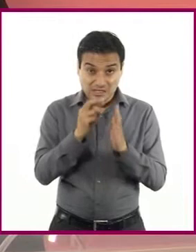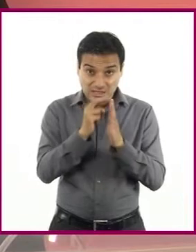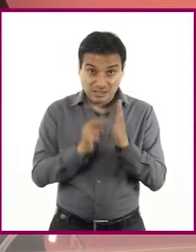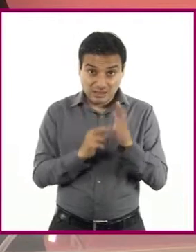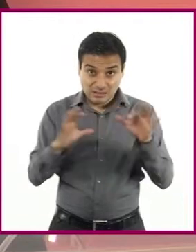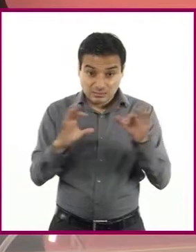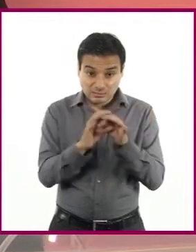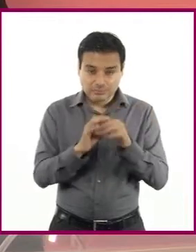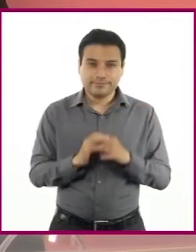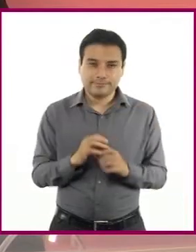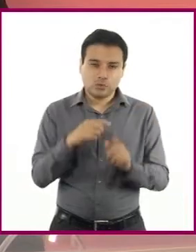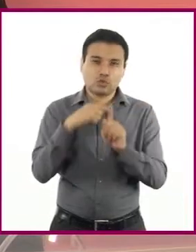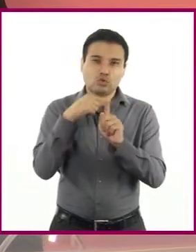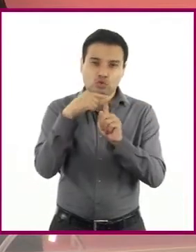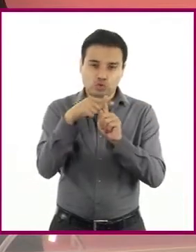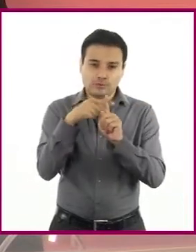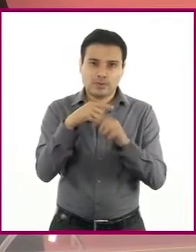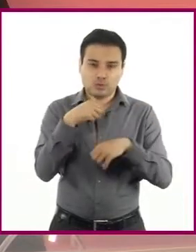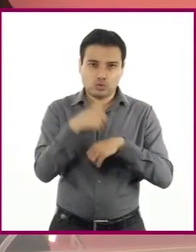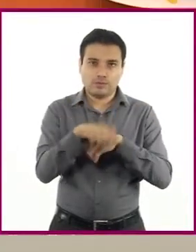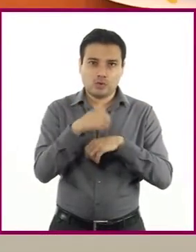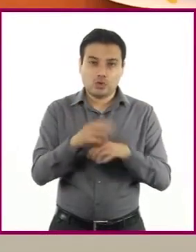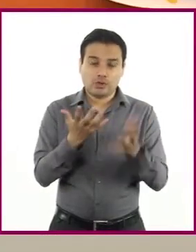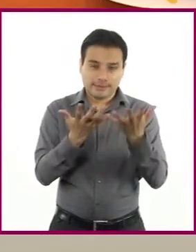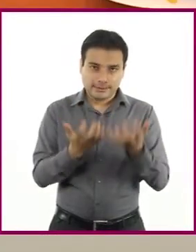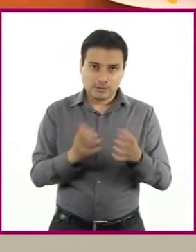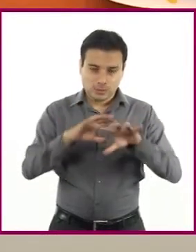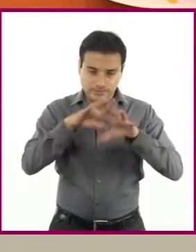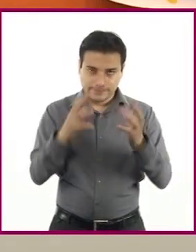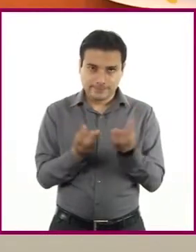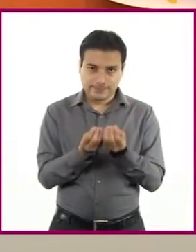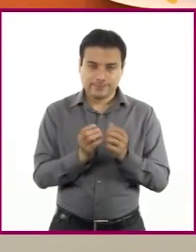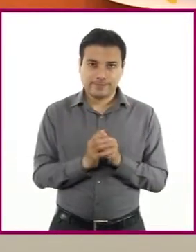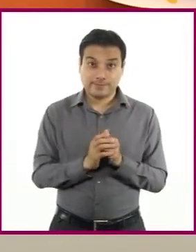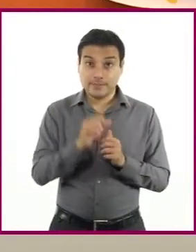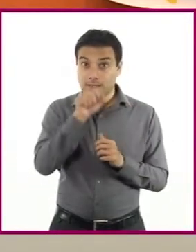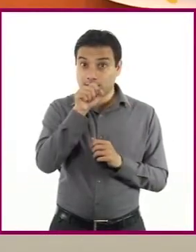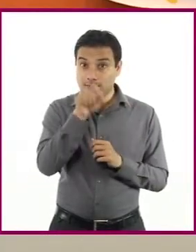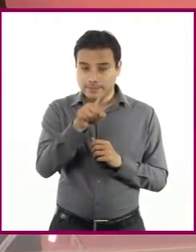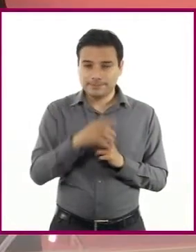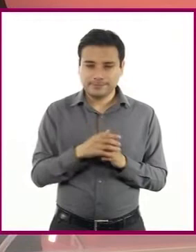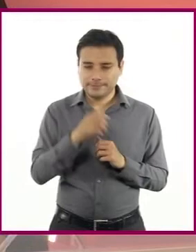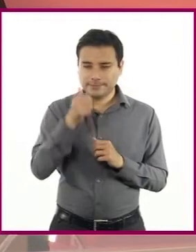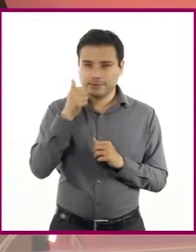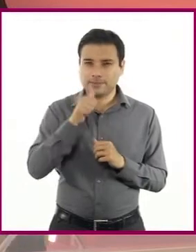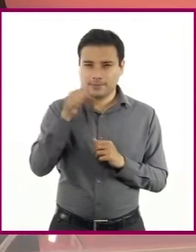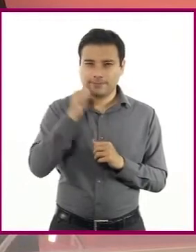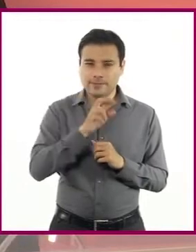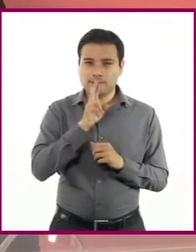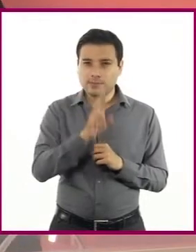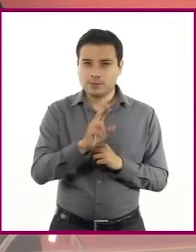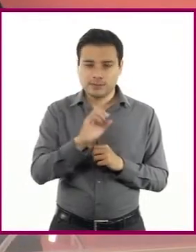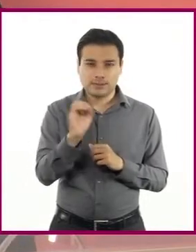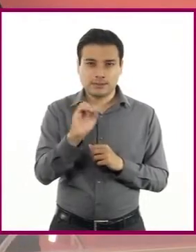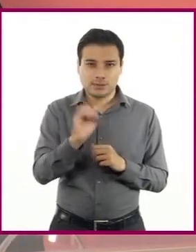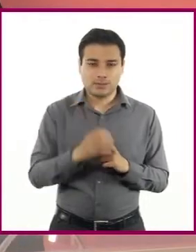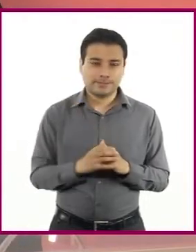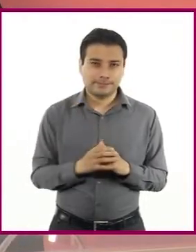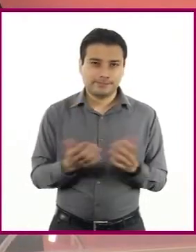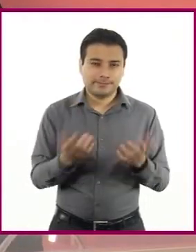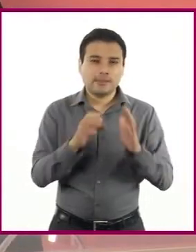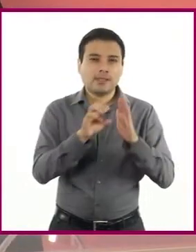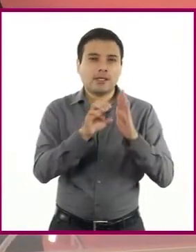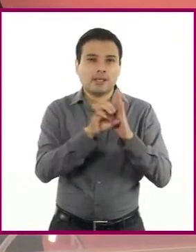suma algebraica de los números de oxidación, misma que deberá ser igual a 0, es decir, si